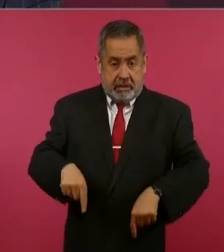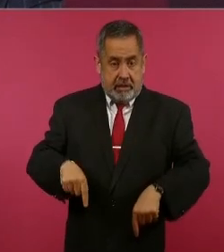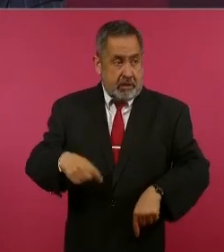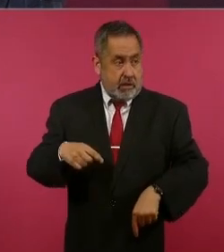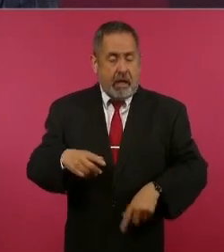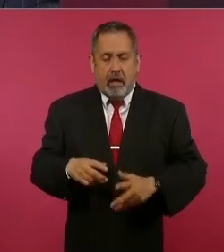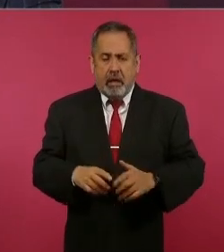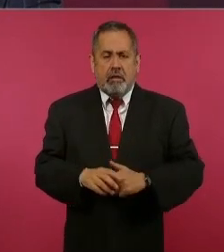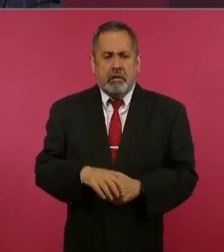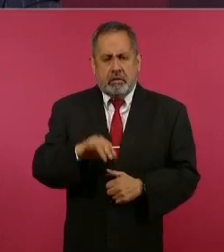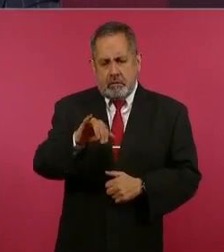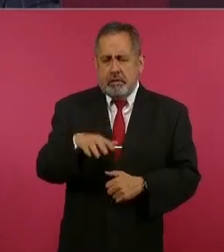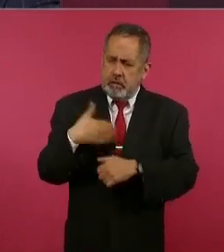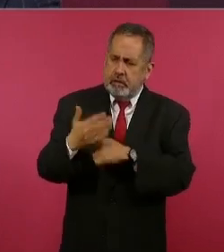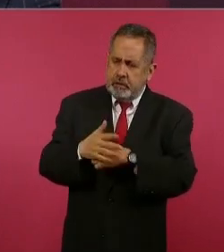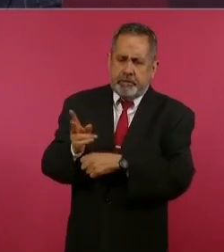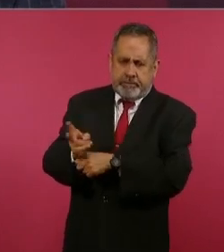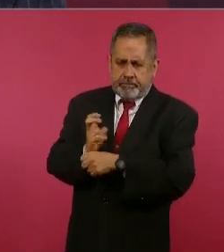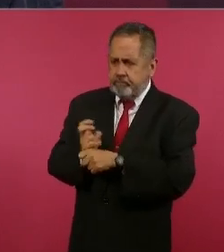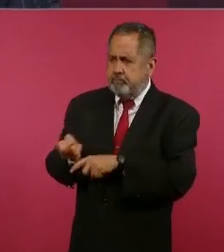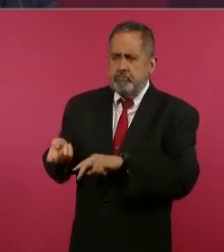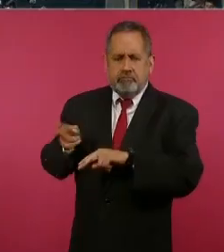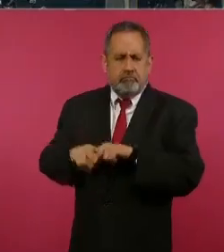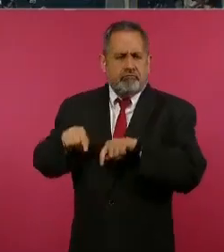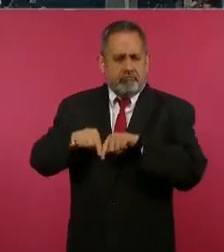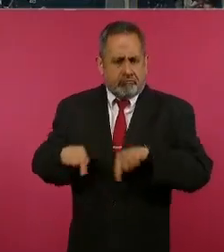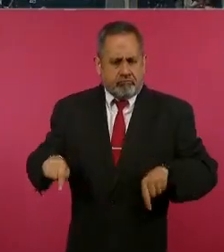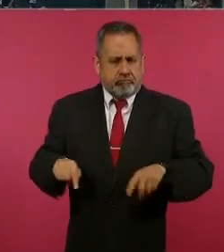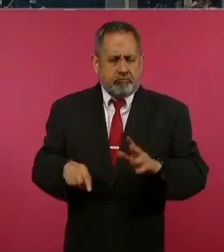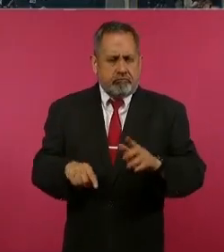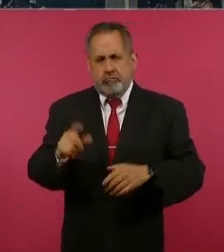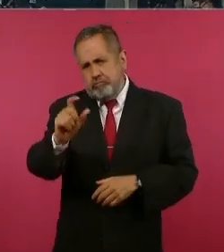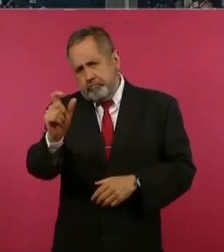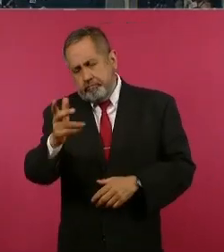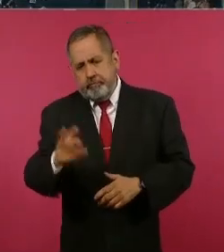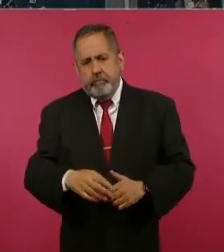la conferencia. Sí, los vamos a traer. Ok, ¿cómo sí, para cuándo sería?